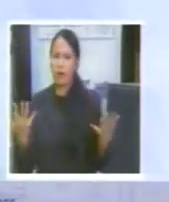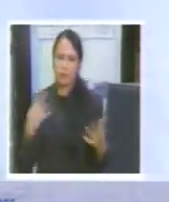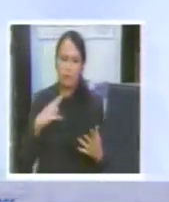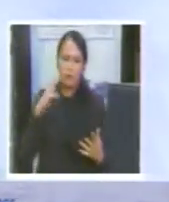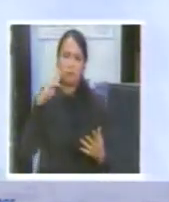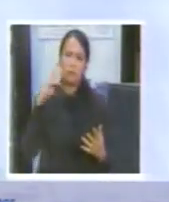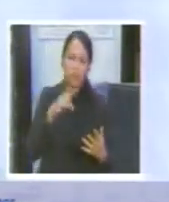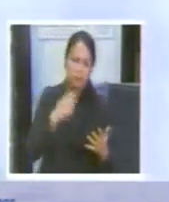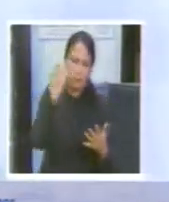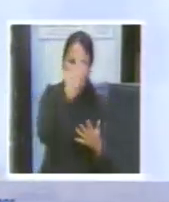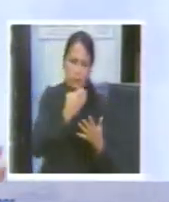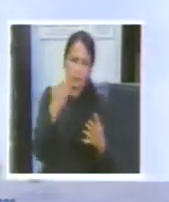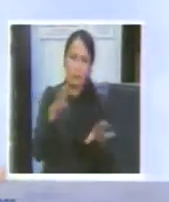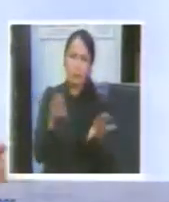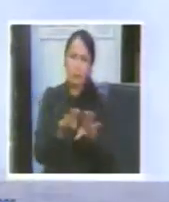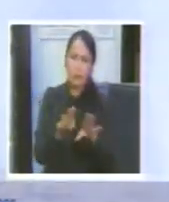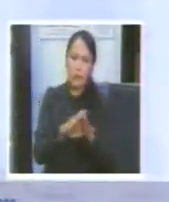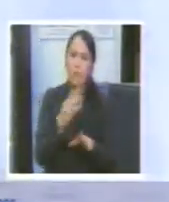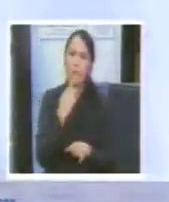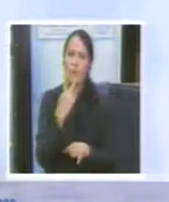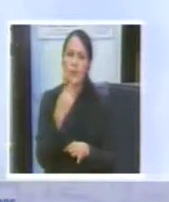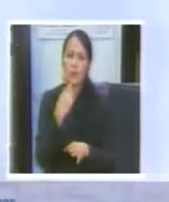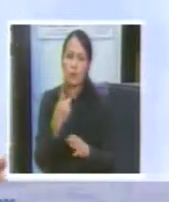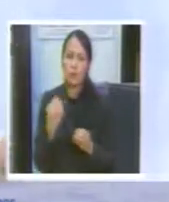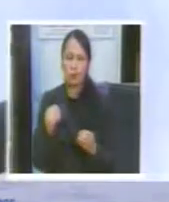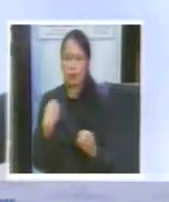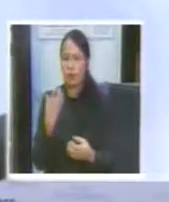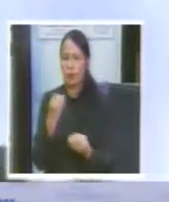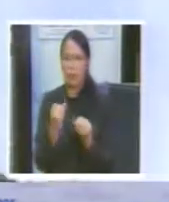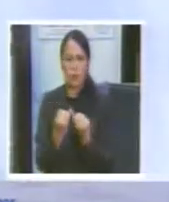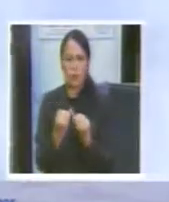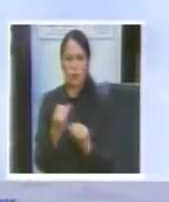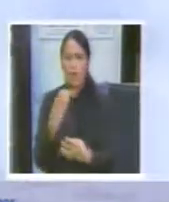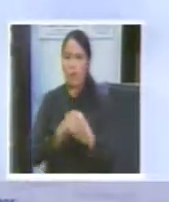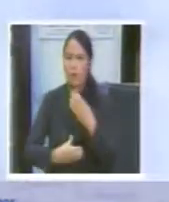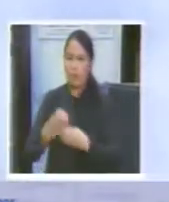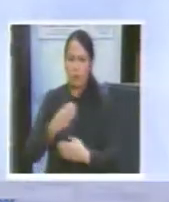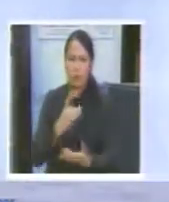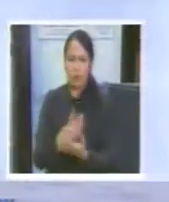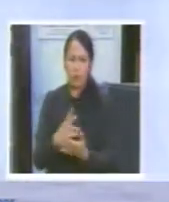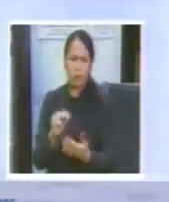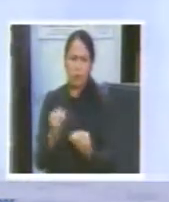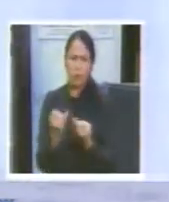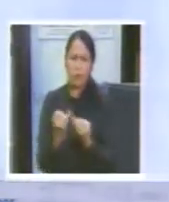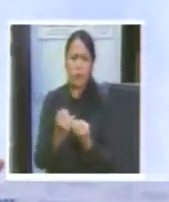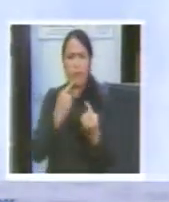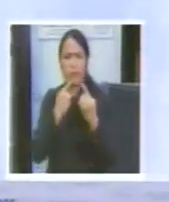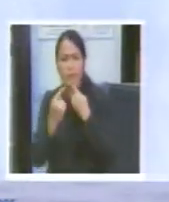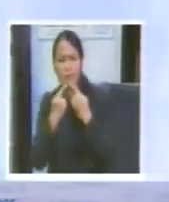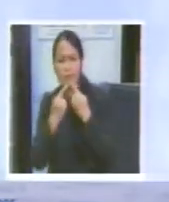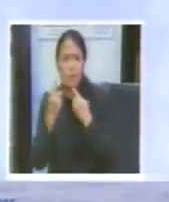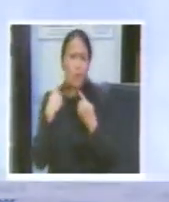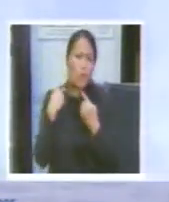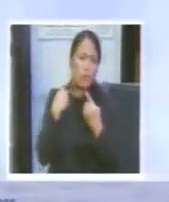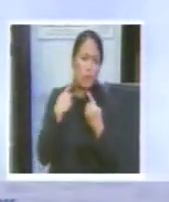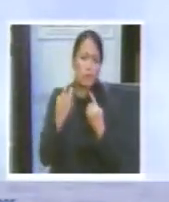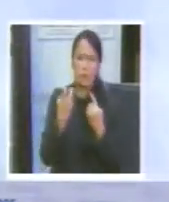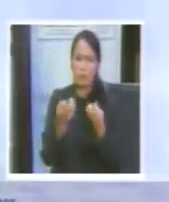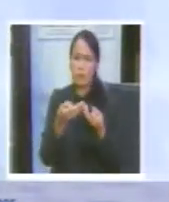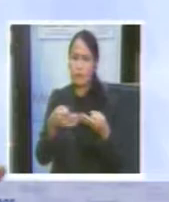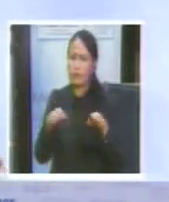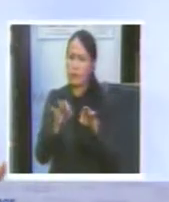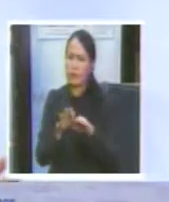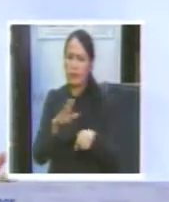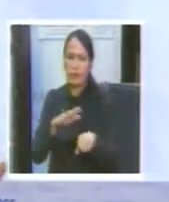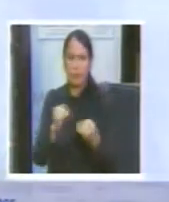tres vertientes del acuerdo. Yo he hablado de la parte comercial, pero hay una parte de cooperación y de diálogo político que son igualmente importantes